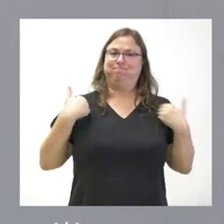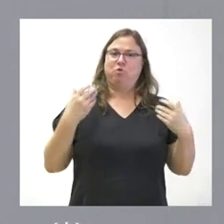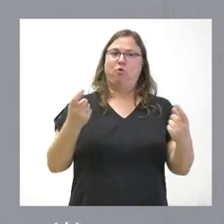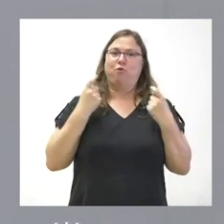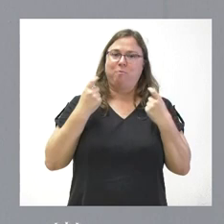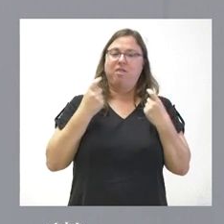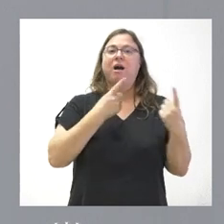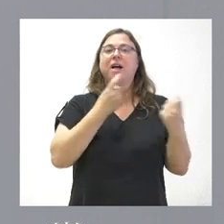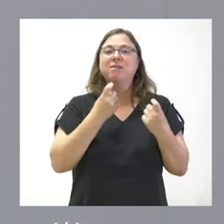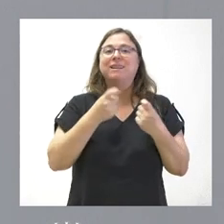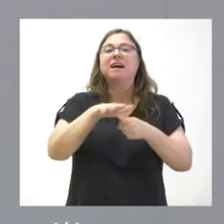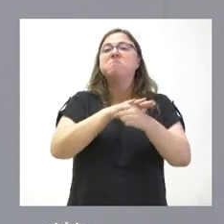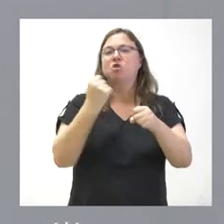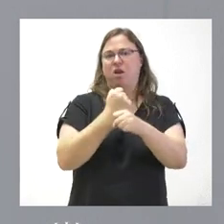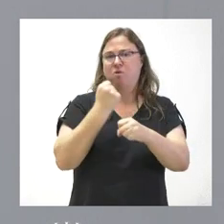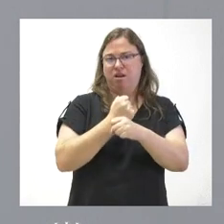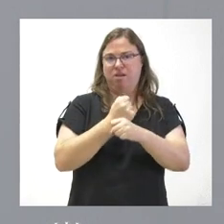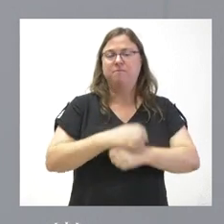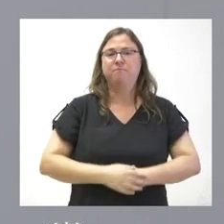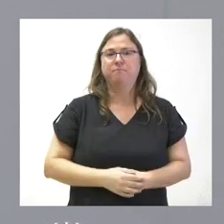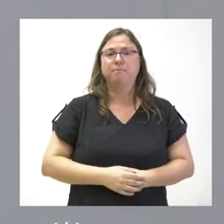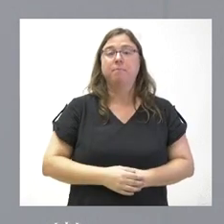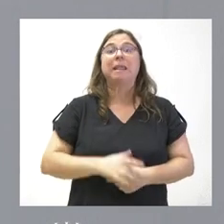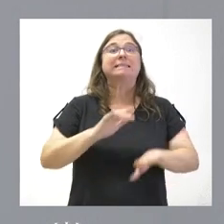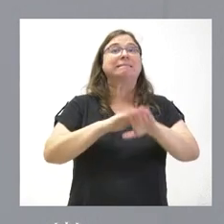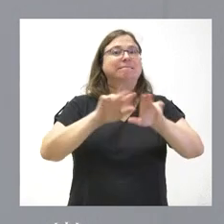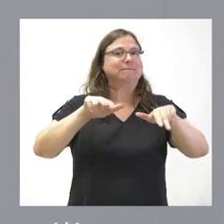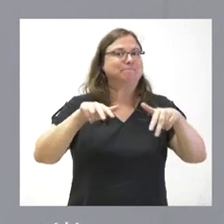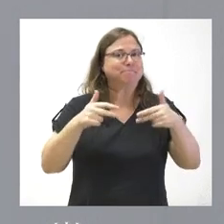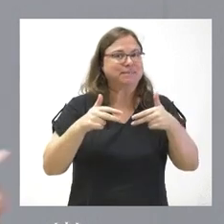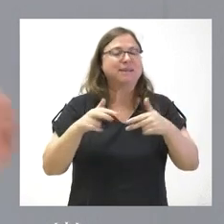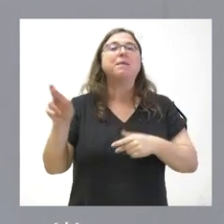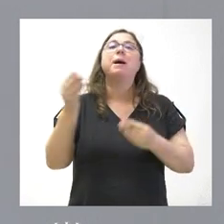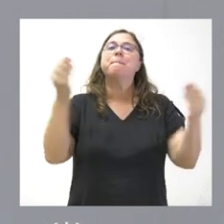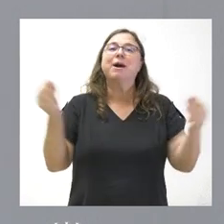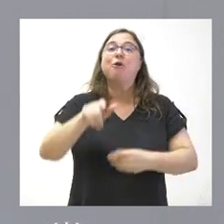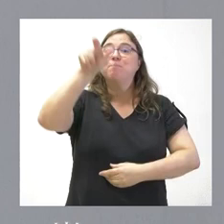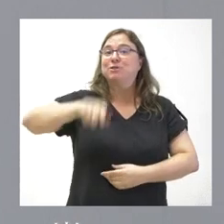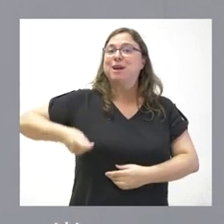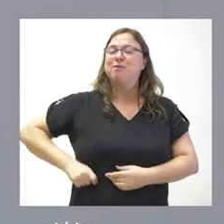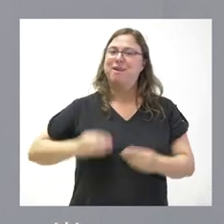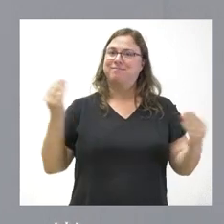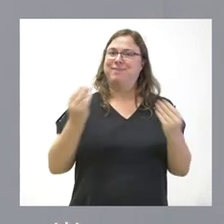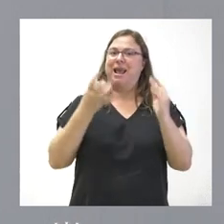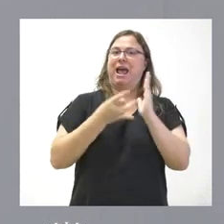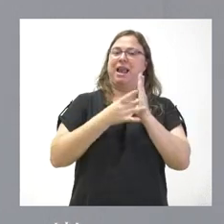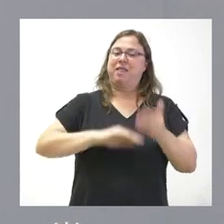requeridas en el ámbito laboral y van a permitir una mejor recualificación de Los profesionales